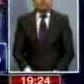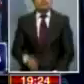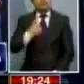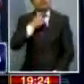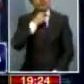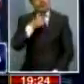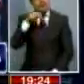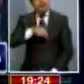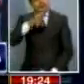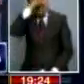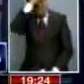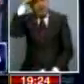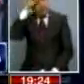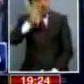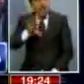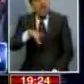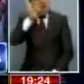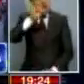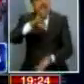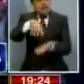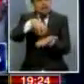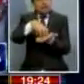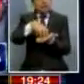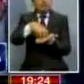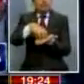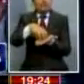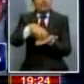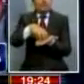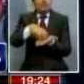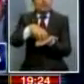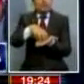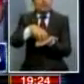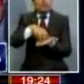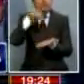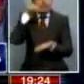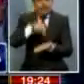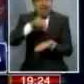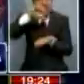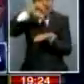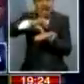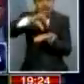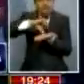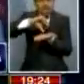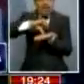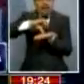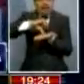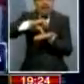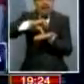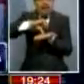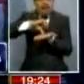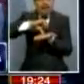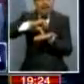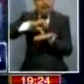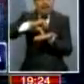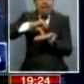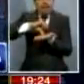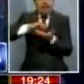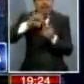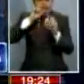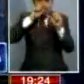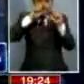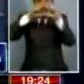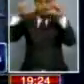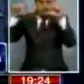Queríamos cerrar también porque Temuco es la capital del cartel que estamos viendo